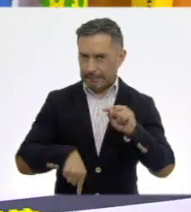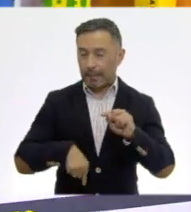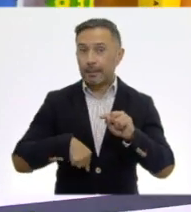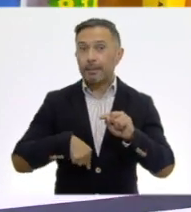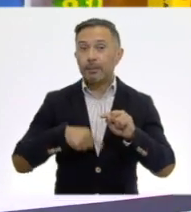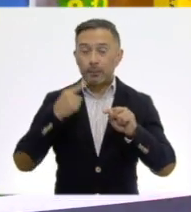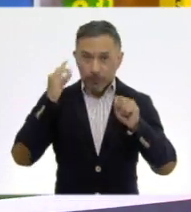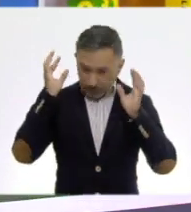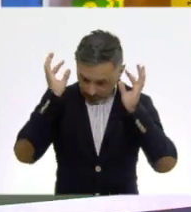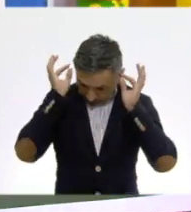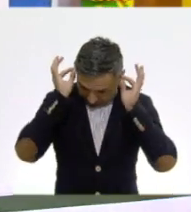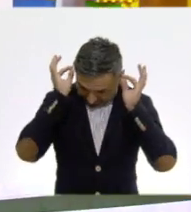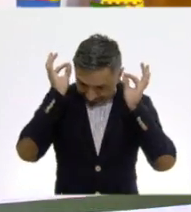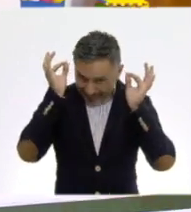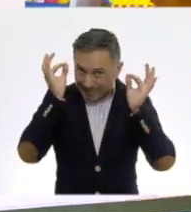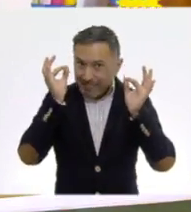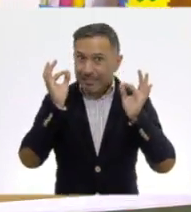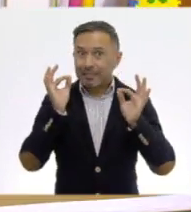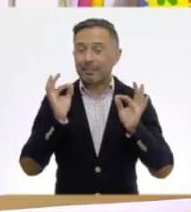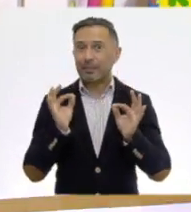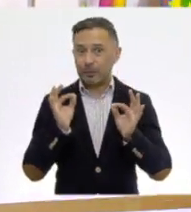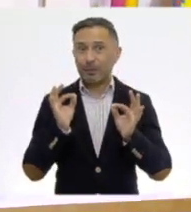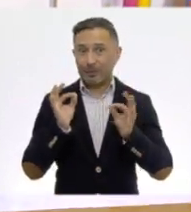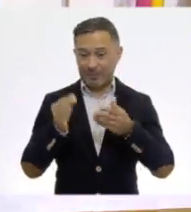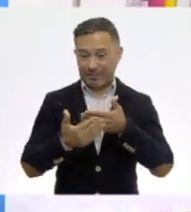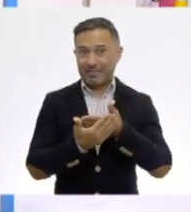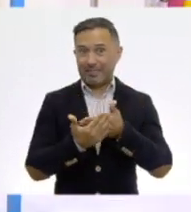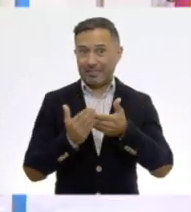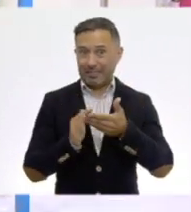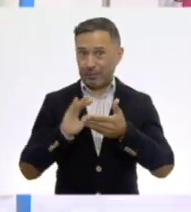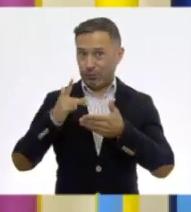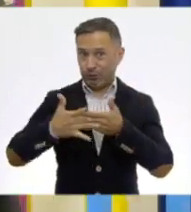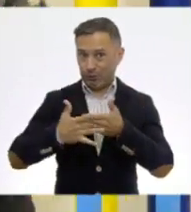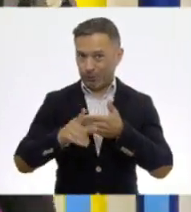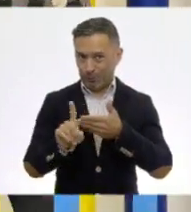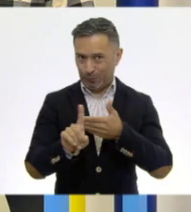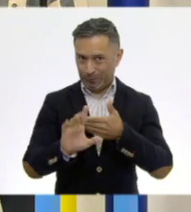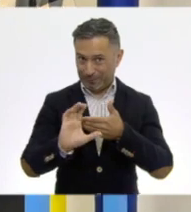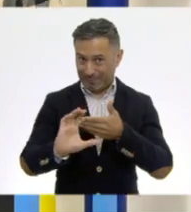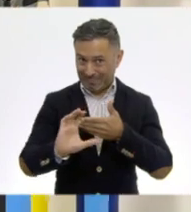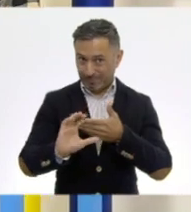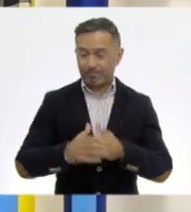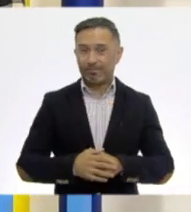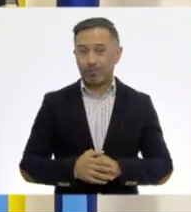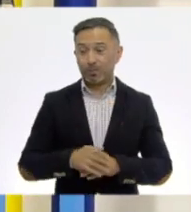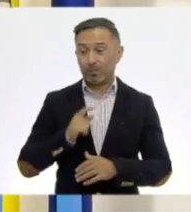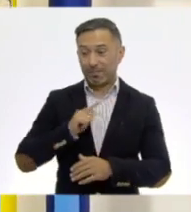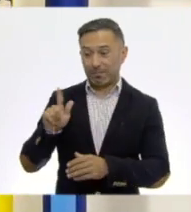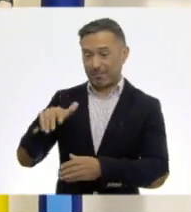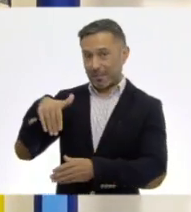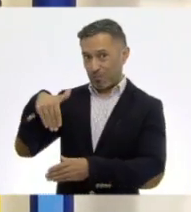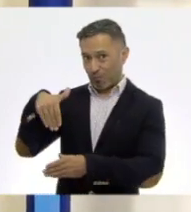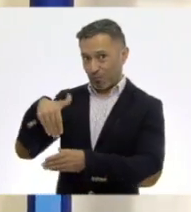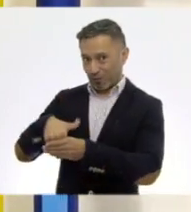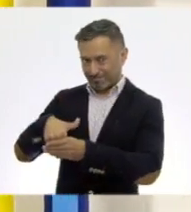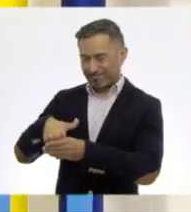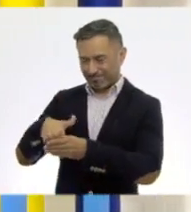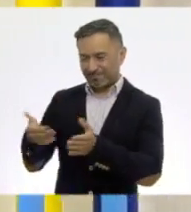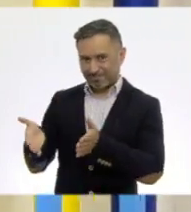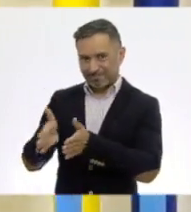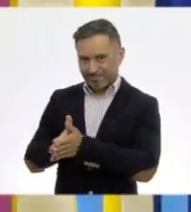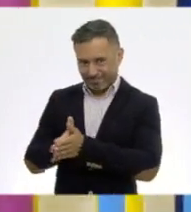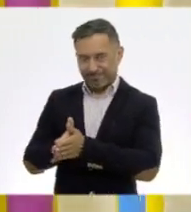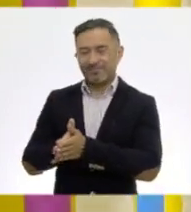de las agarraderas y con cuidado de no tocar la parte exterior para después guardarlo en esta bolsita. Ahora